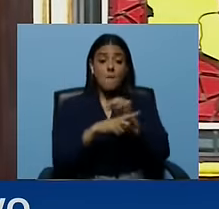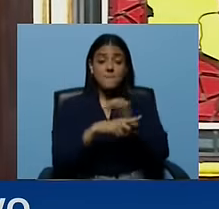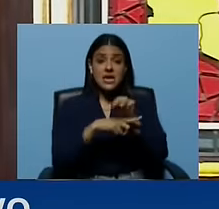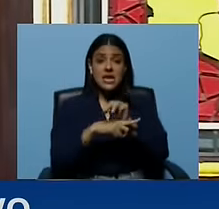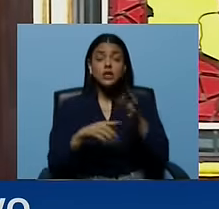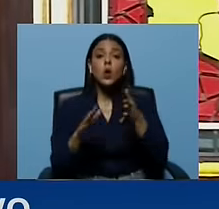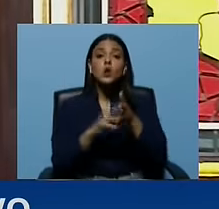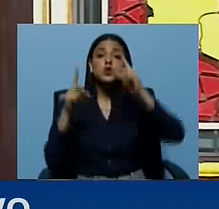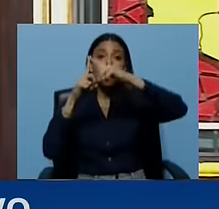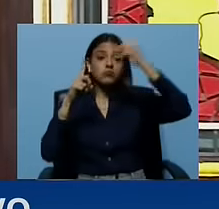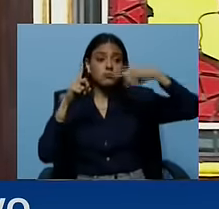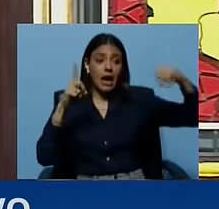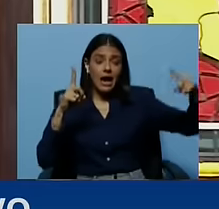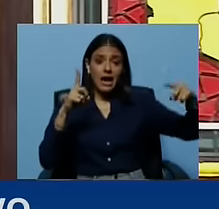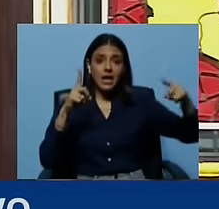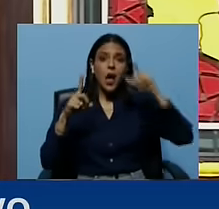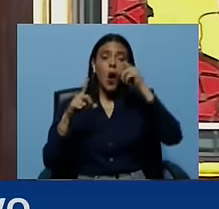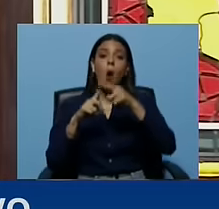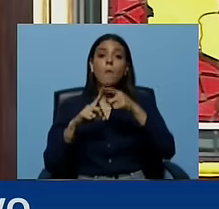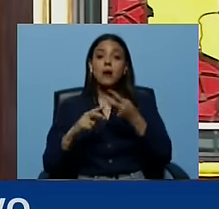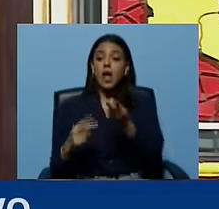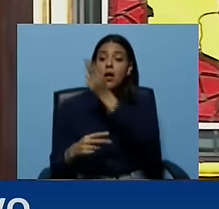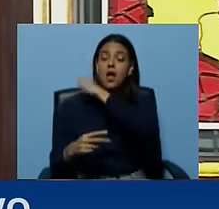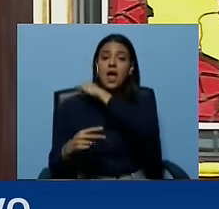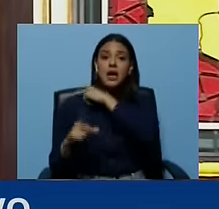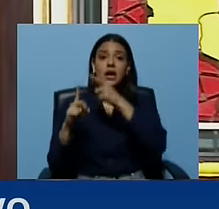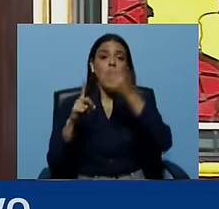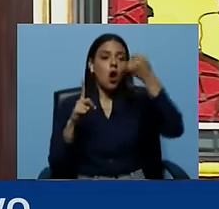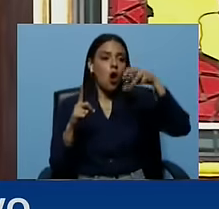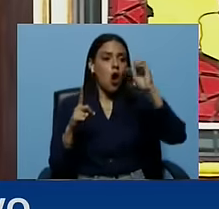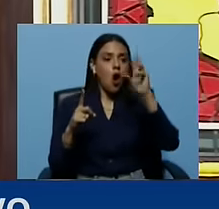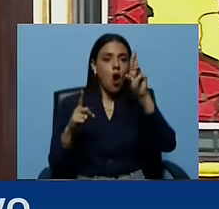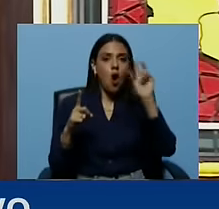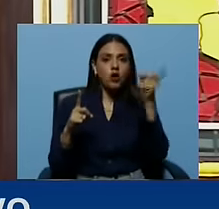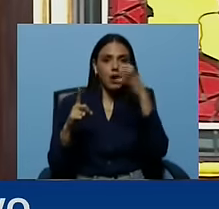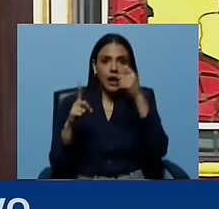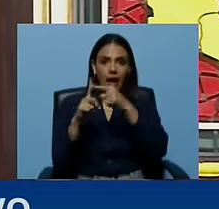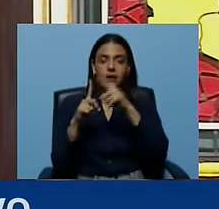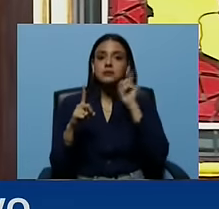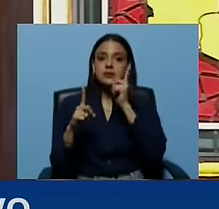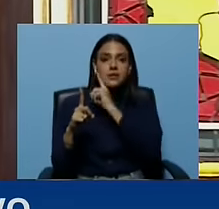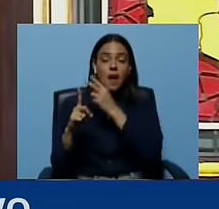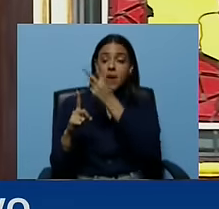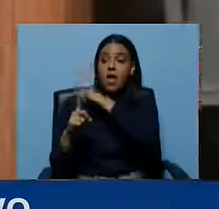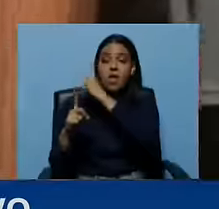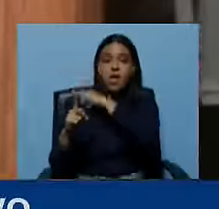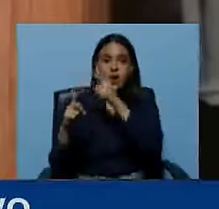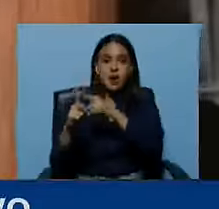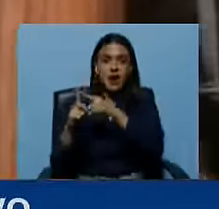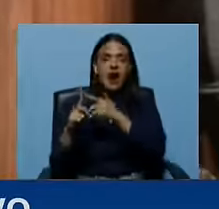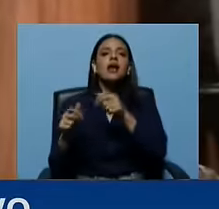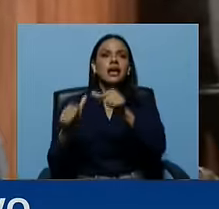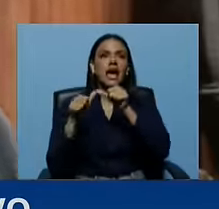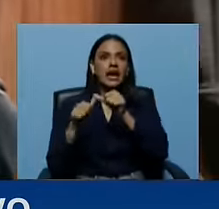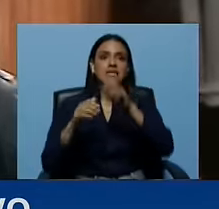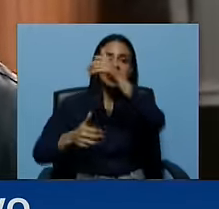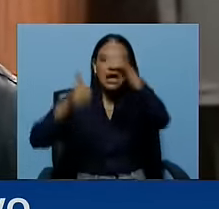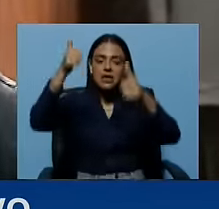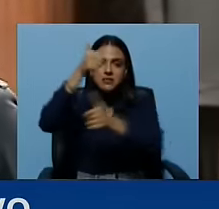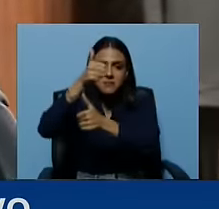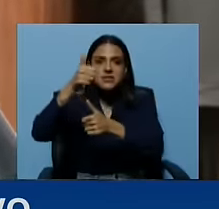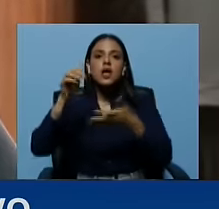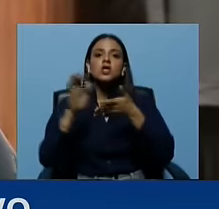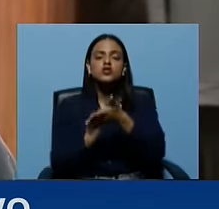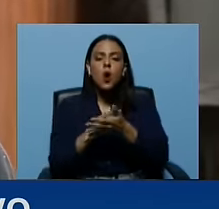Energía Eléctrica, el mayor general Jorge Márquez, quien se mantiene como vicepresidente sectorial de